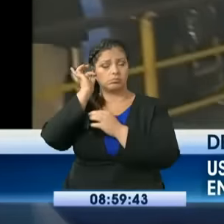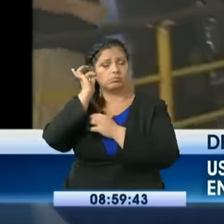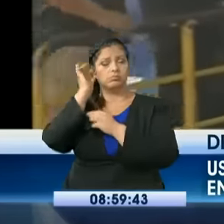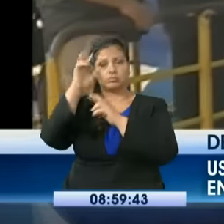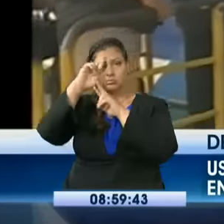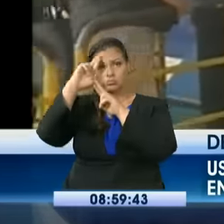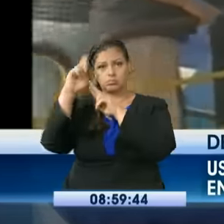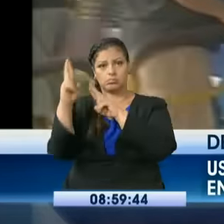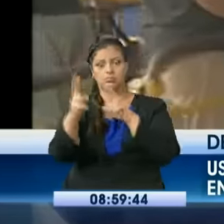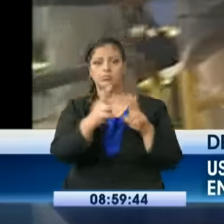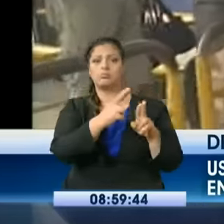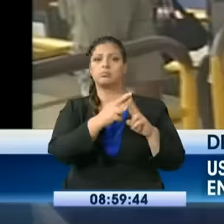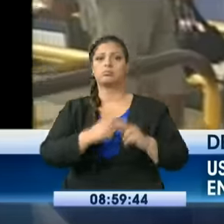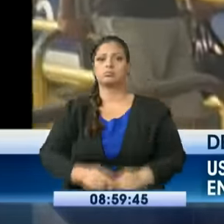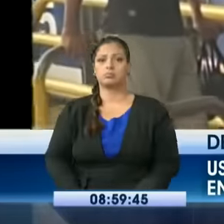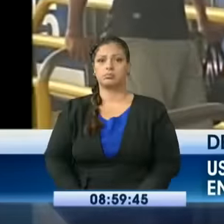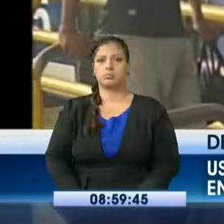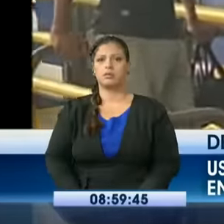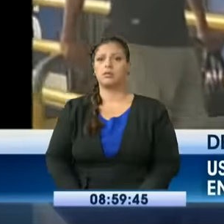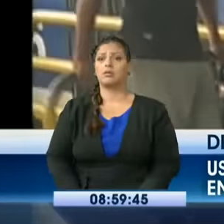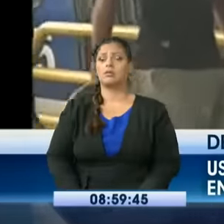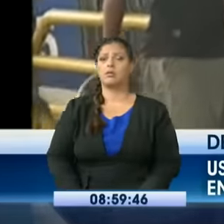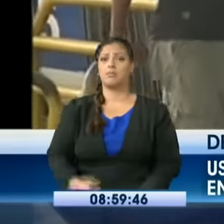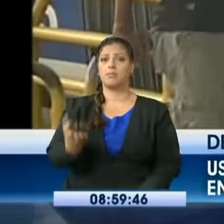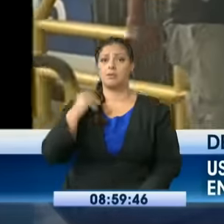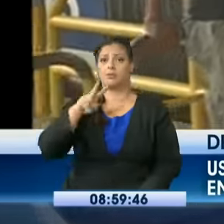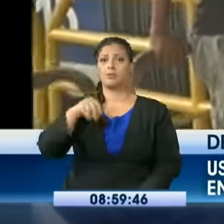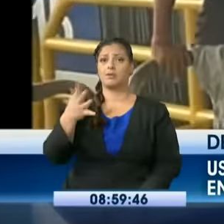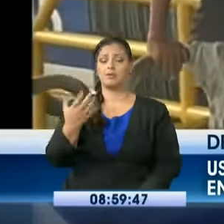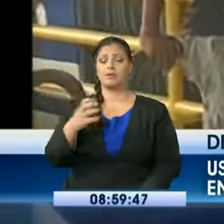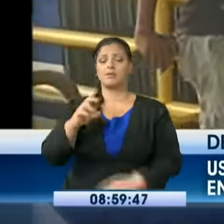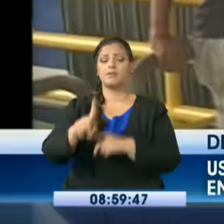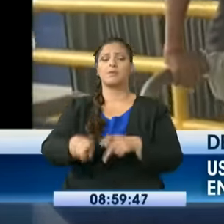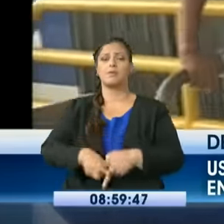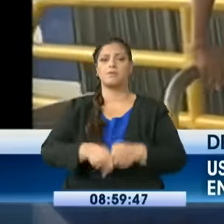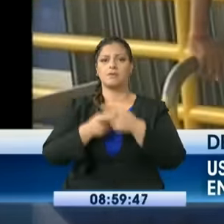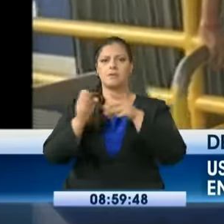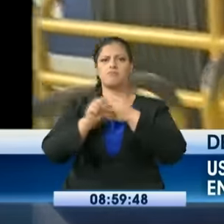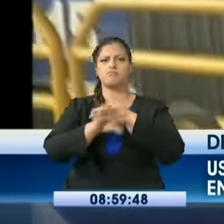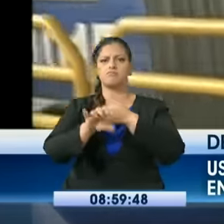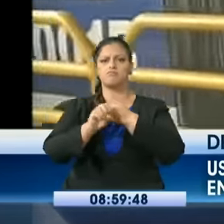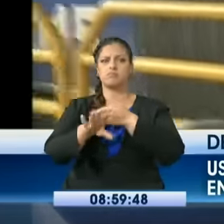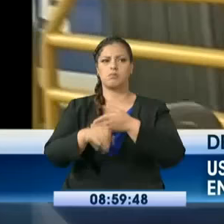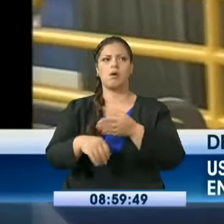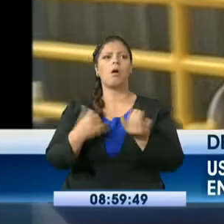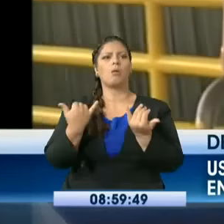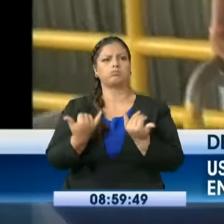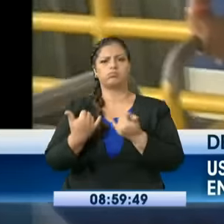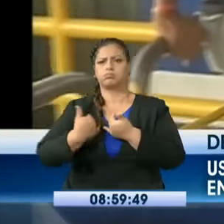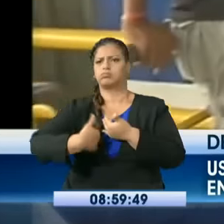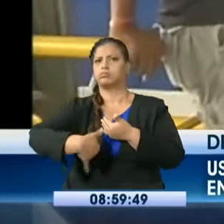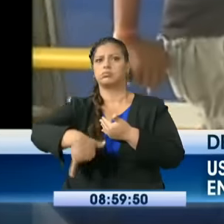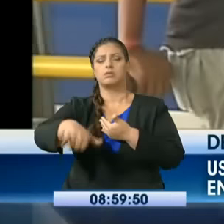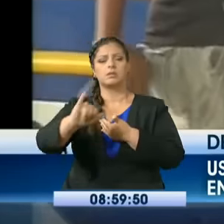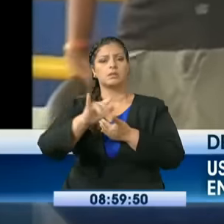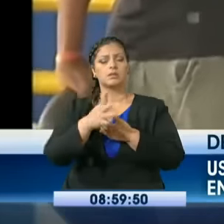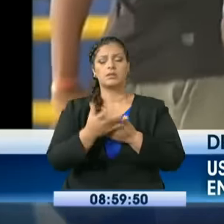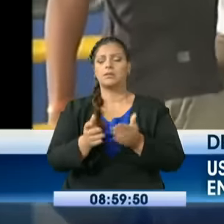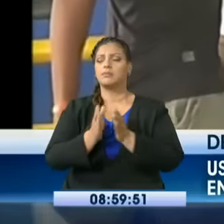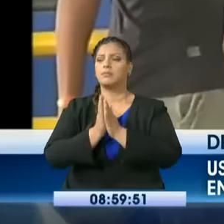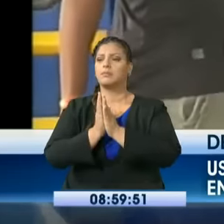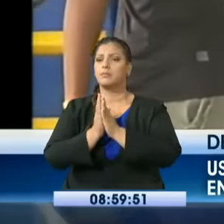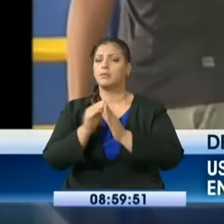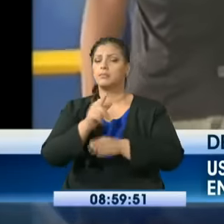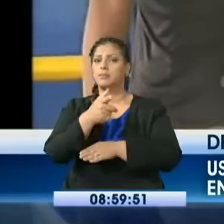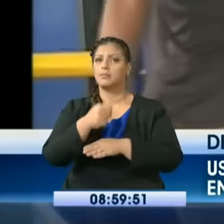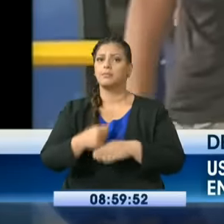año pasado y vamos a todos los colegios y escuelas posibles del área circundante a la Metrovía. Esperamos pues que con las coordinaciones respectivas que